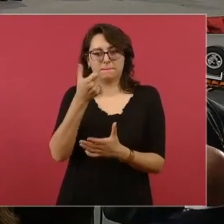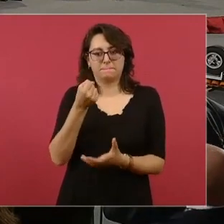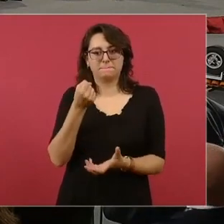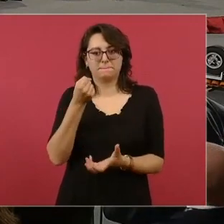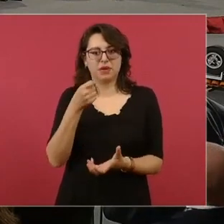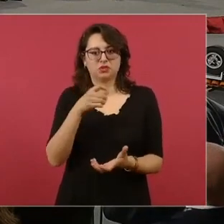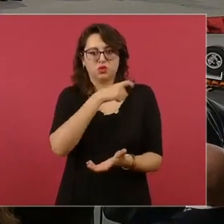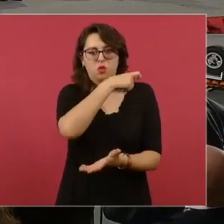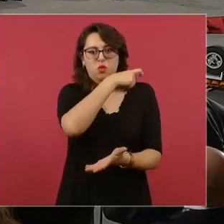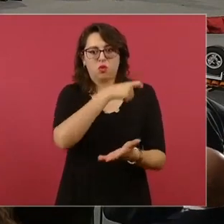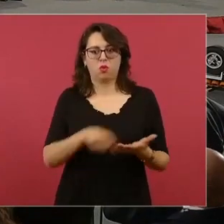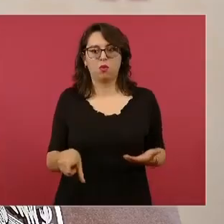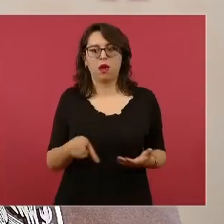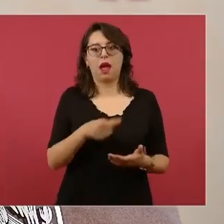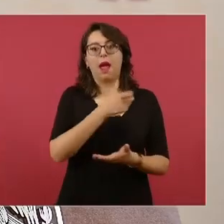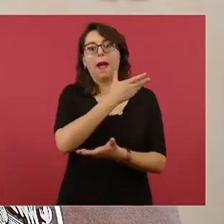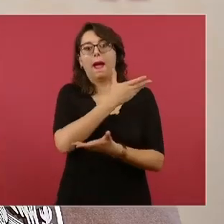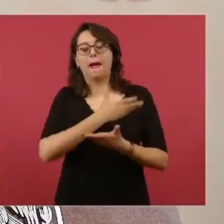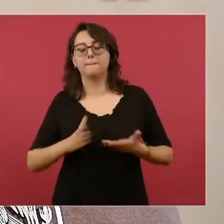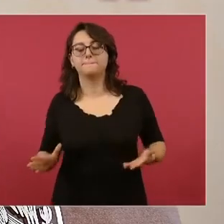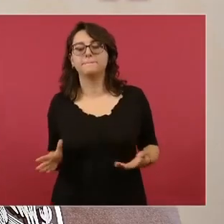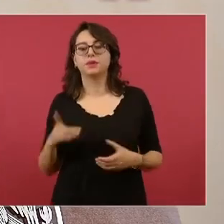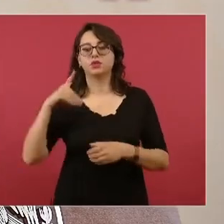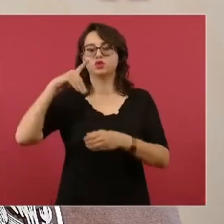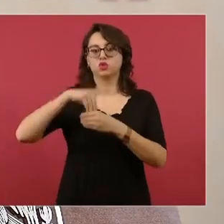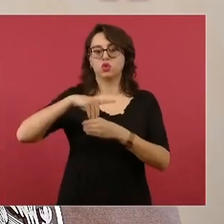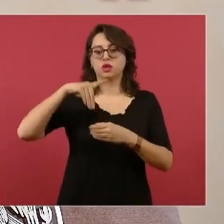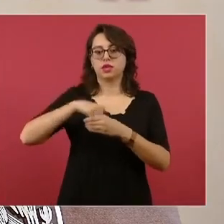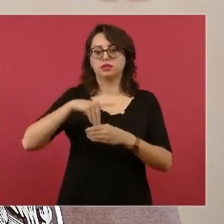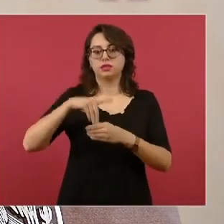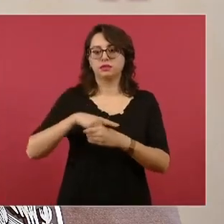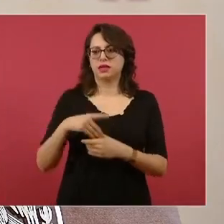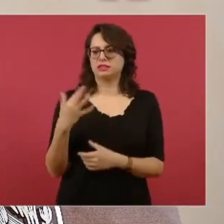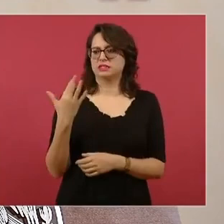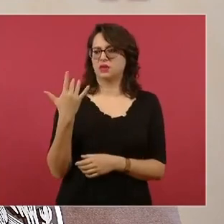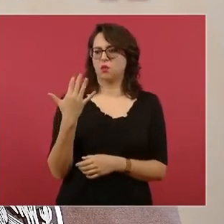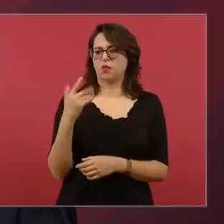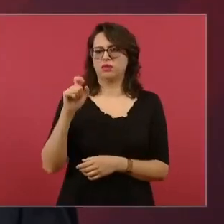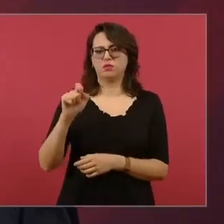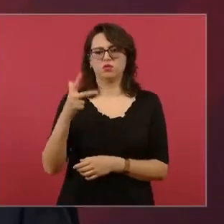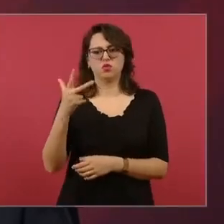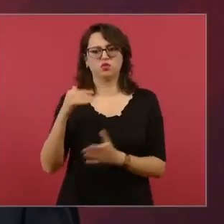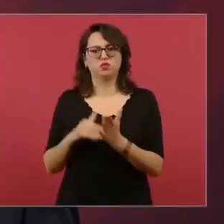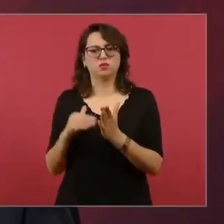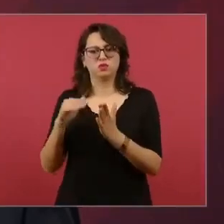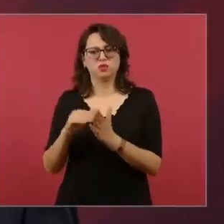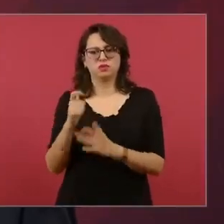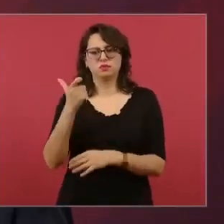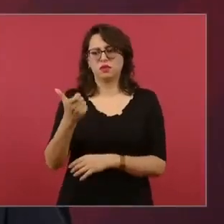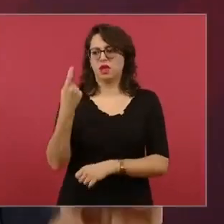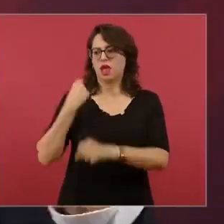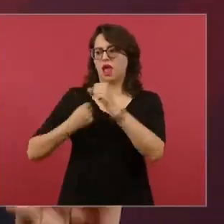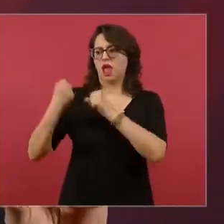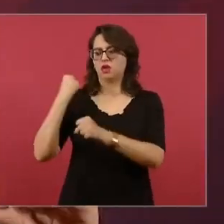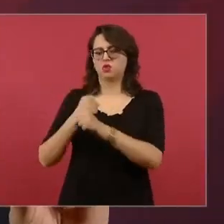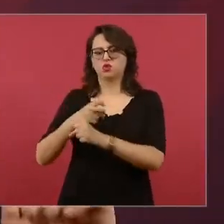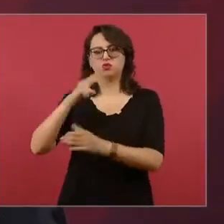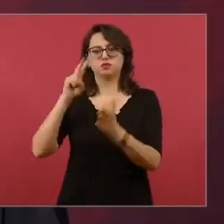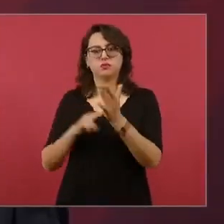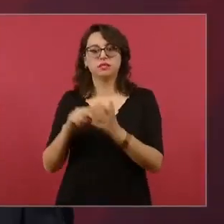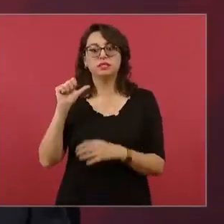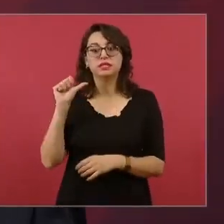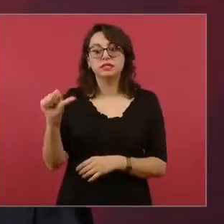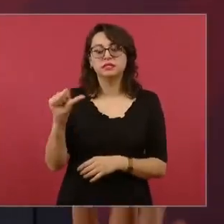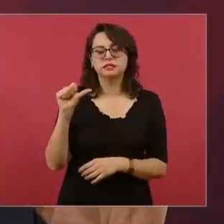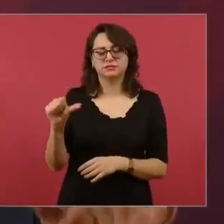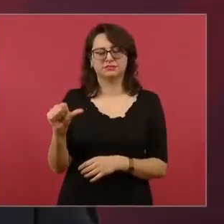un inmueble por 50.8 millones de pesos en septiembre del 2016. Estos son solo algunos datos